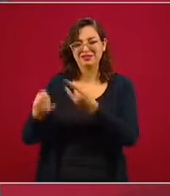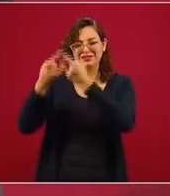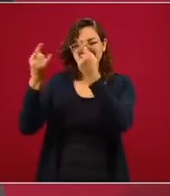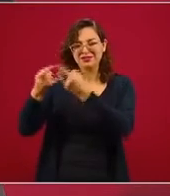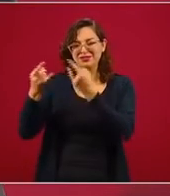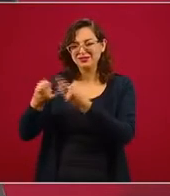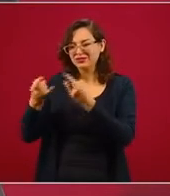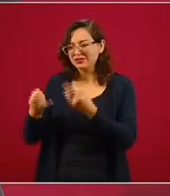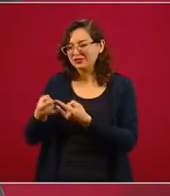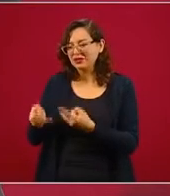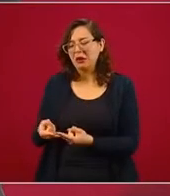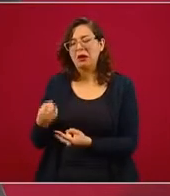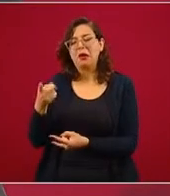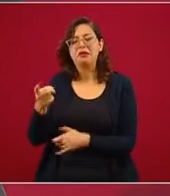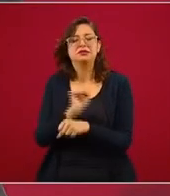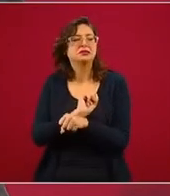son muy fresas.